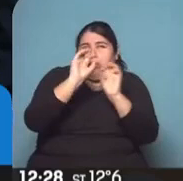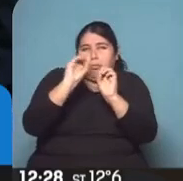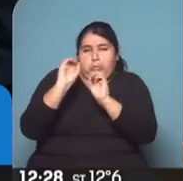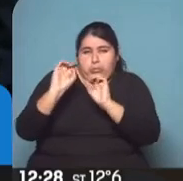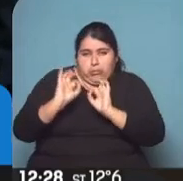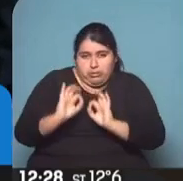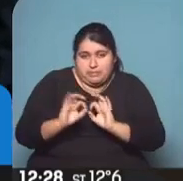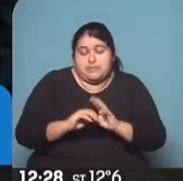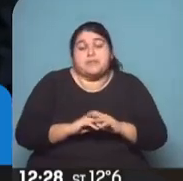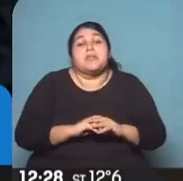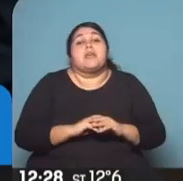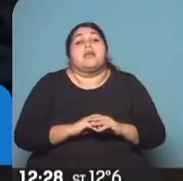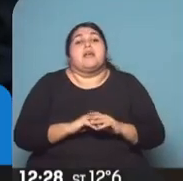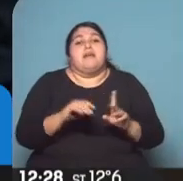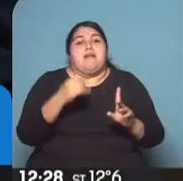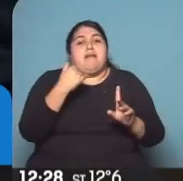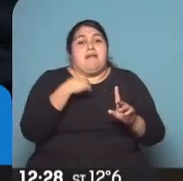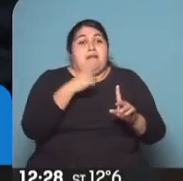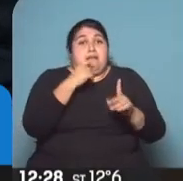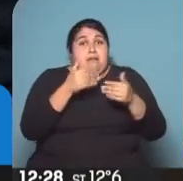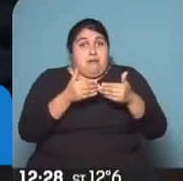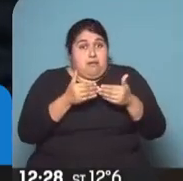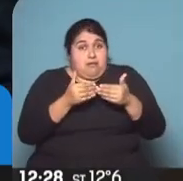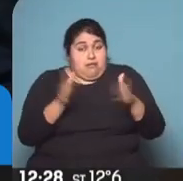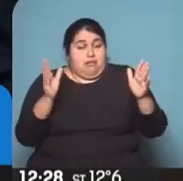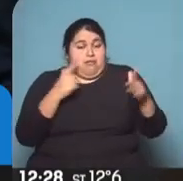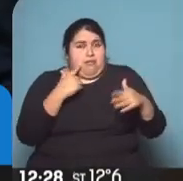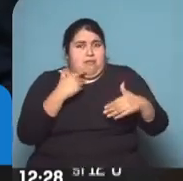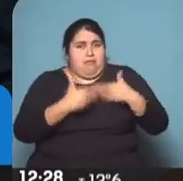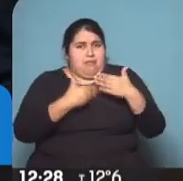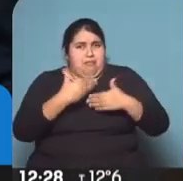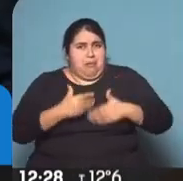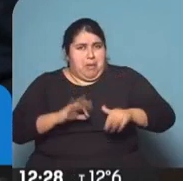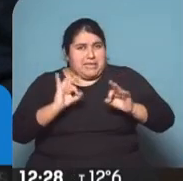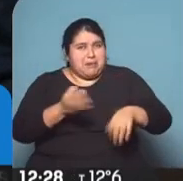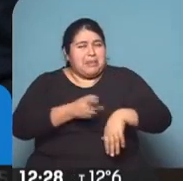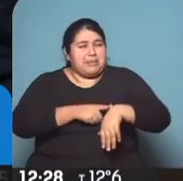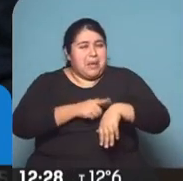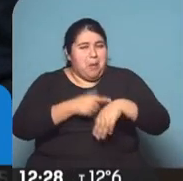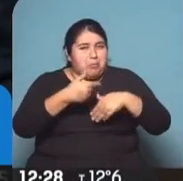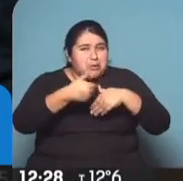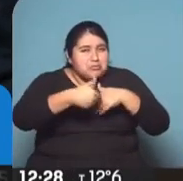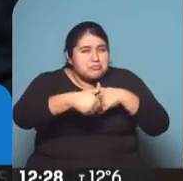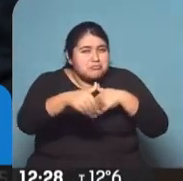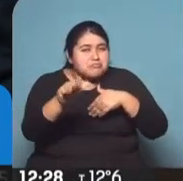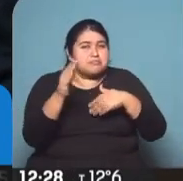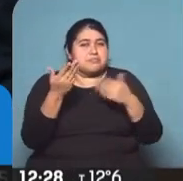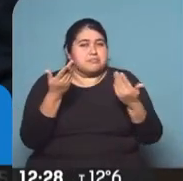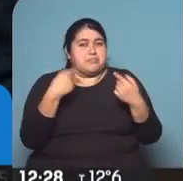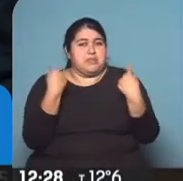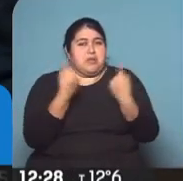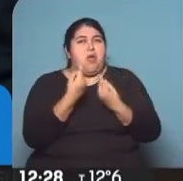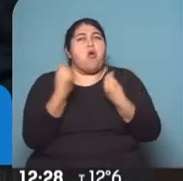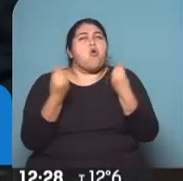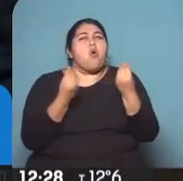gigantes eso ya iba a haber un período de acomodamiento como para saber esta letra chica famosa que no la tenemos en claro